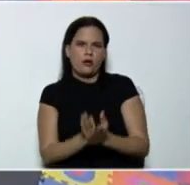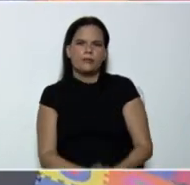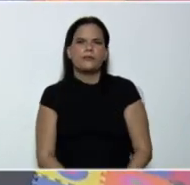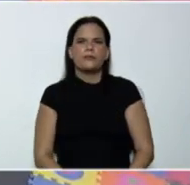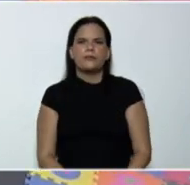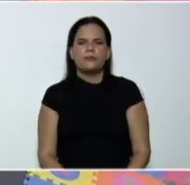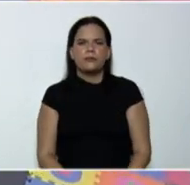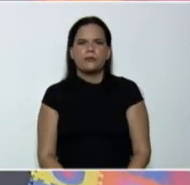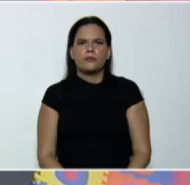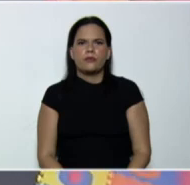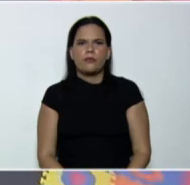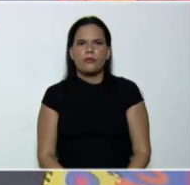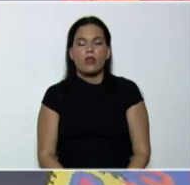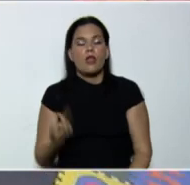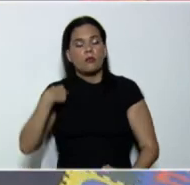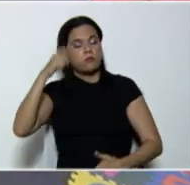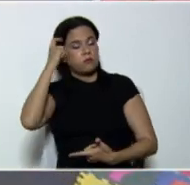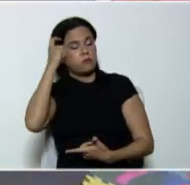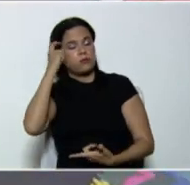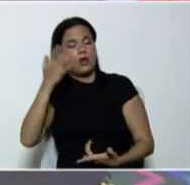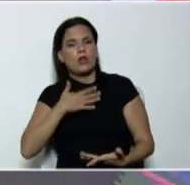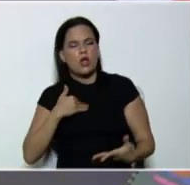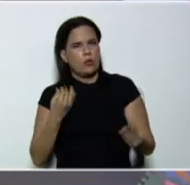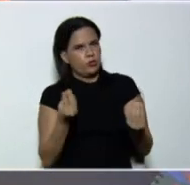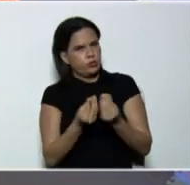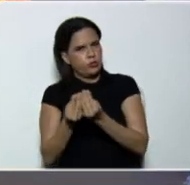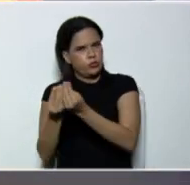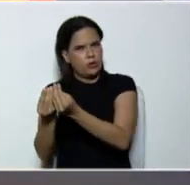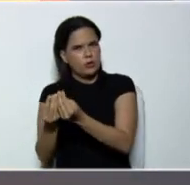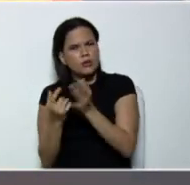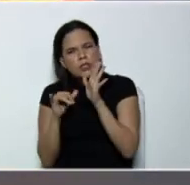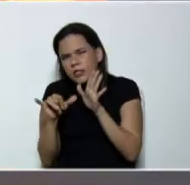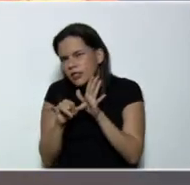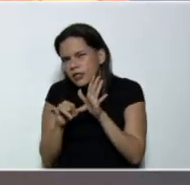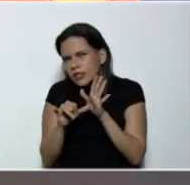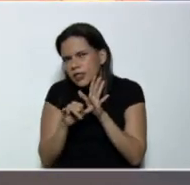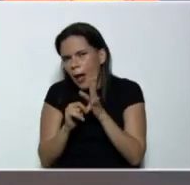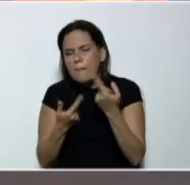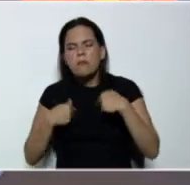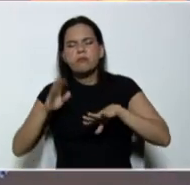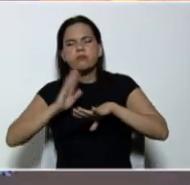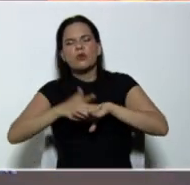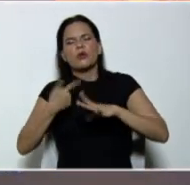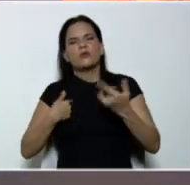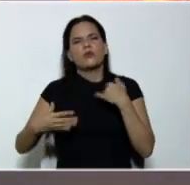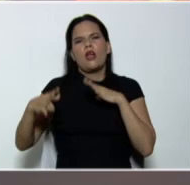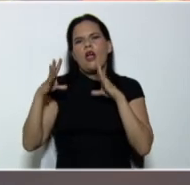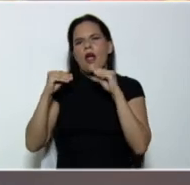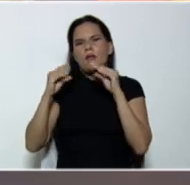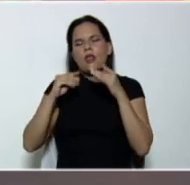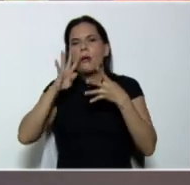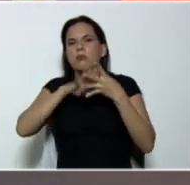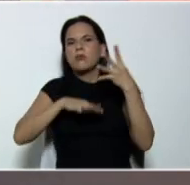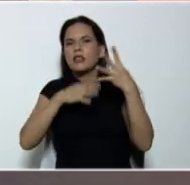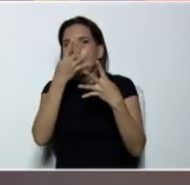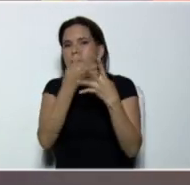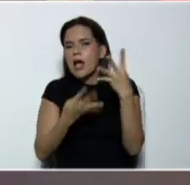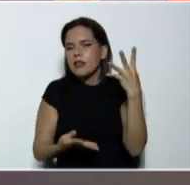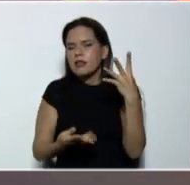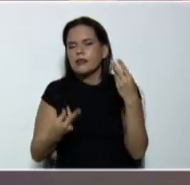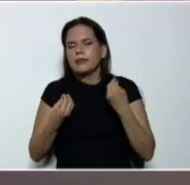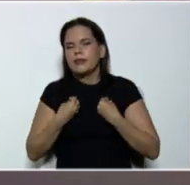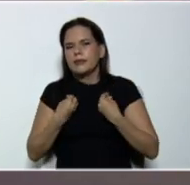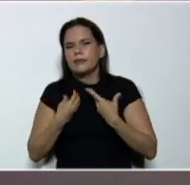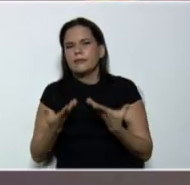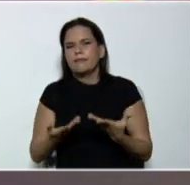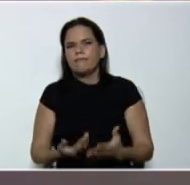Una Escuela. El día de hoy quiero que me acompañen, que estemos cerquita, porque vamos a estar hablando acerca de la matemática para la vida